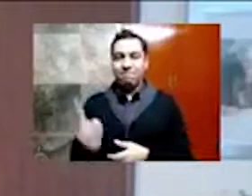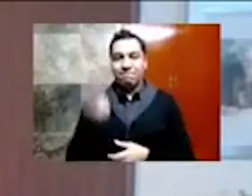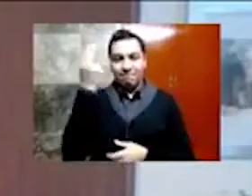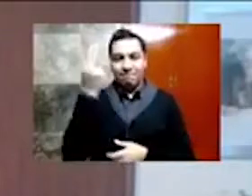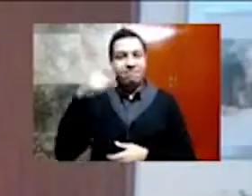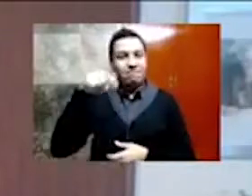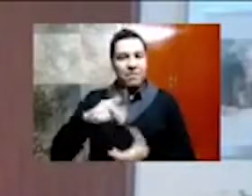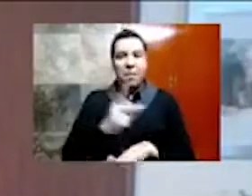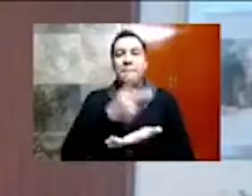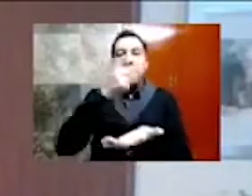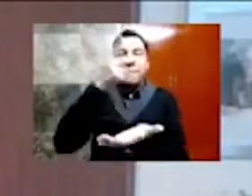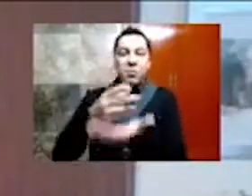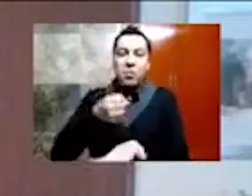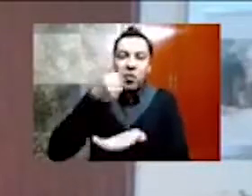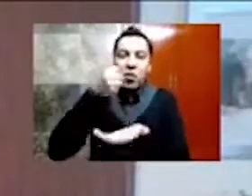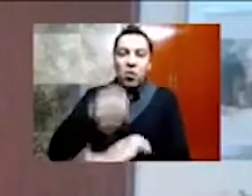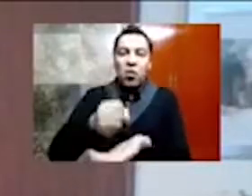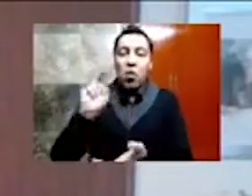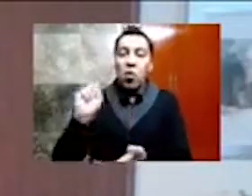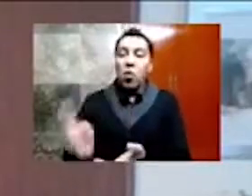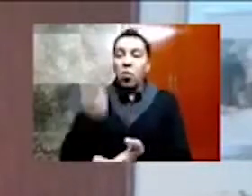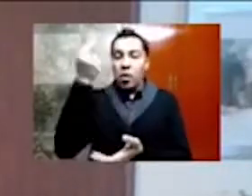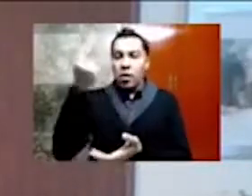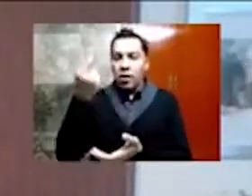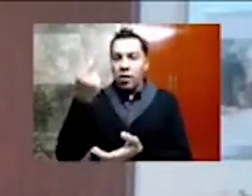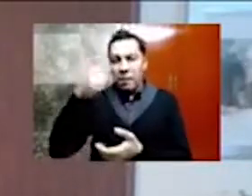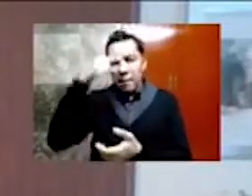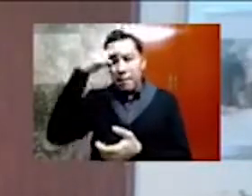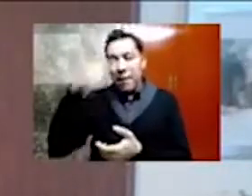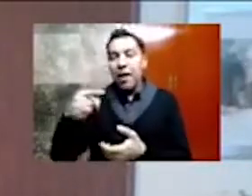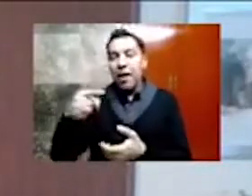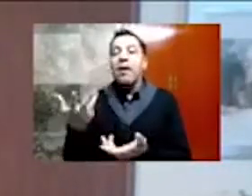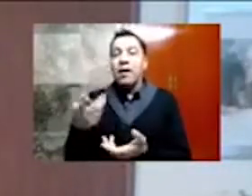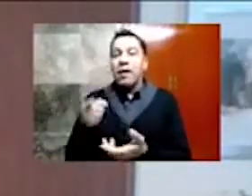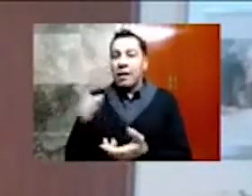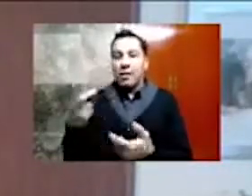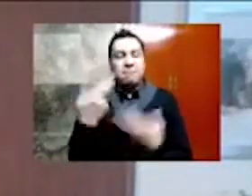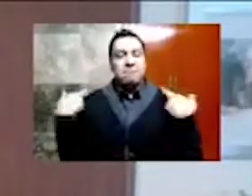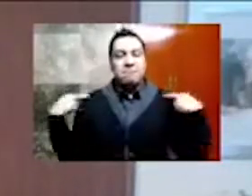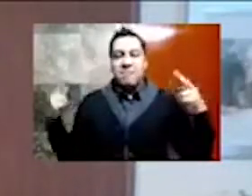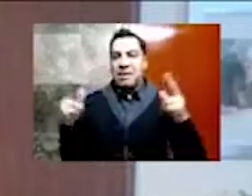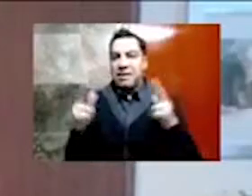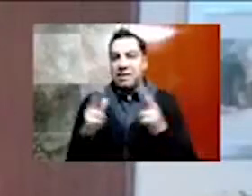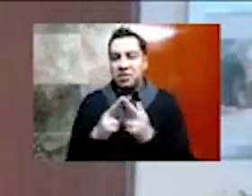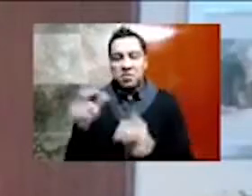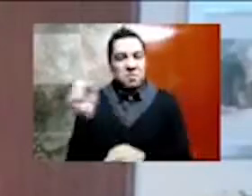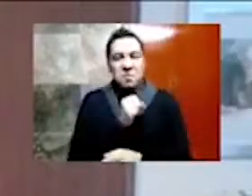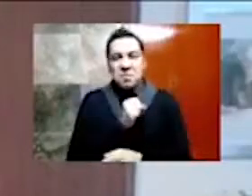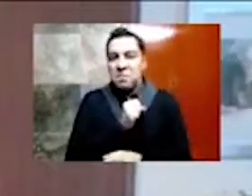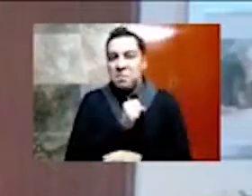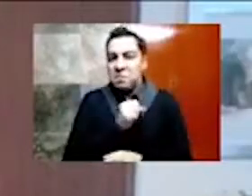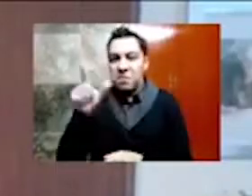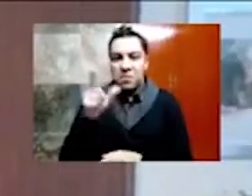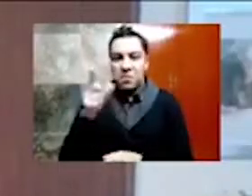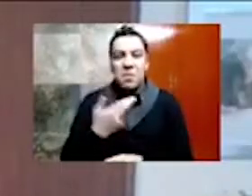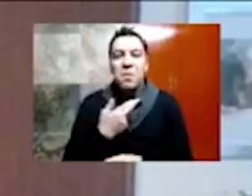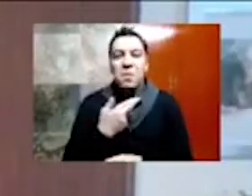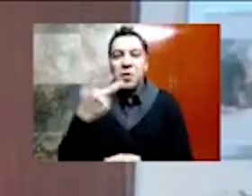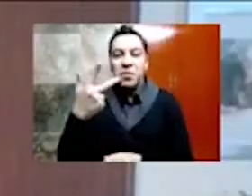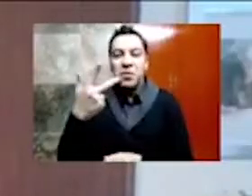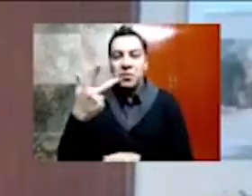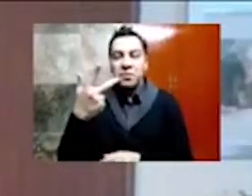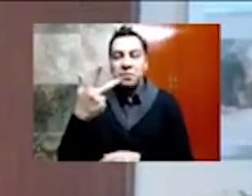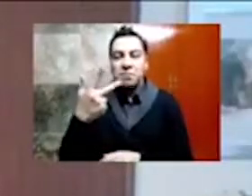premio Universidad Nacional en el área de docencia y humanidades. Alejandro, un gusto y un privilegio tenerte el día de